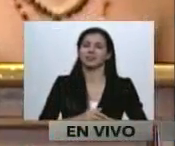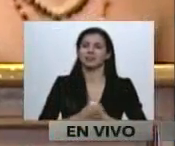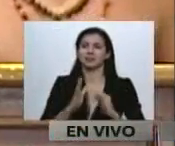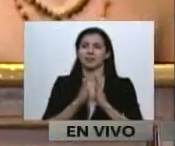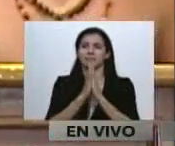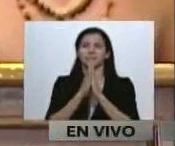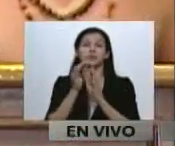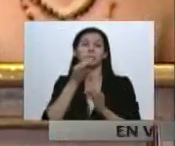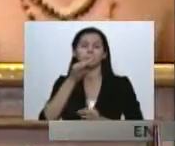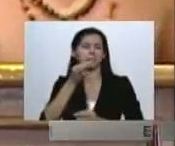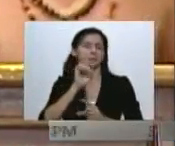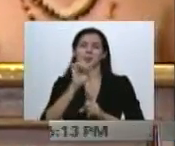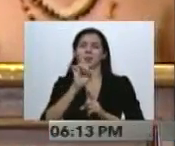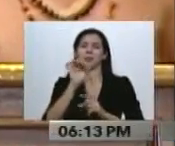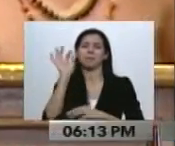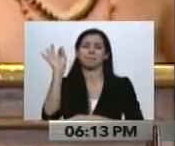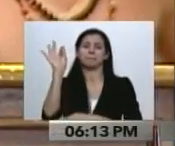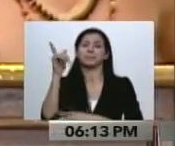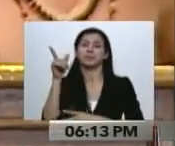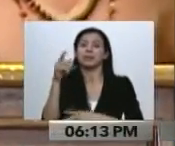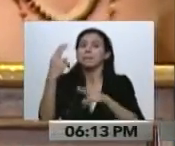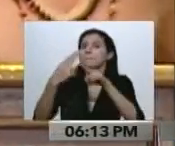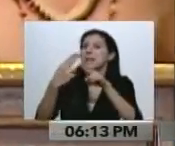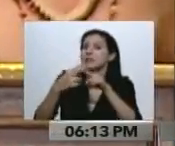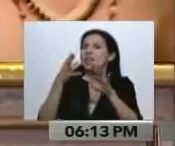Dice que no hay nada más peligroso